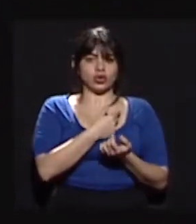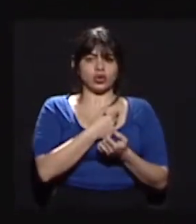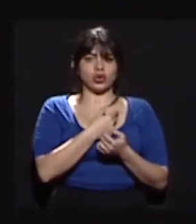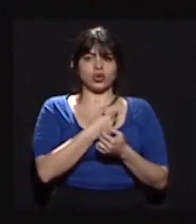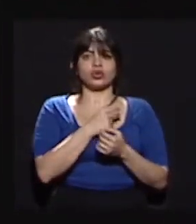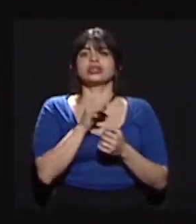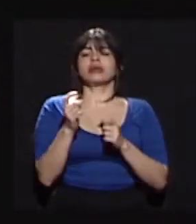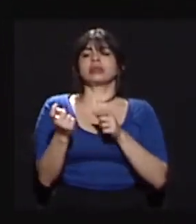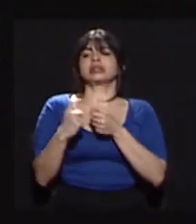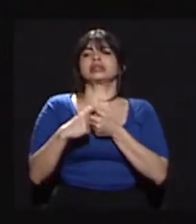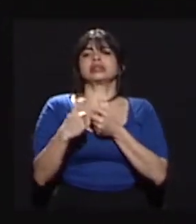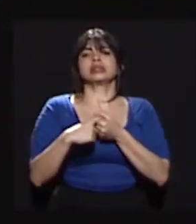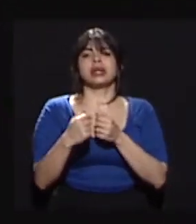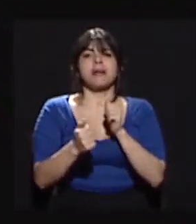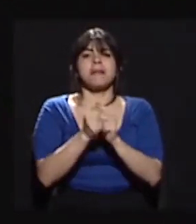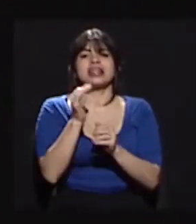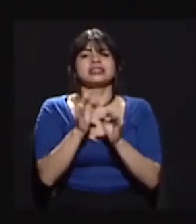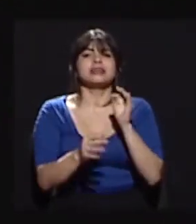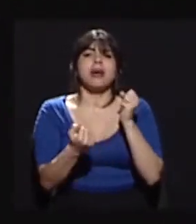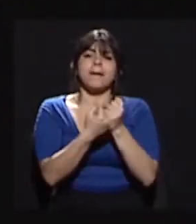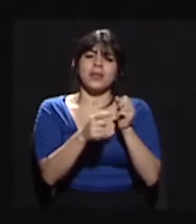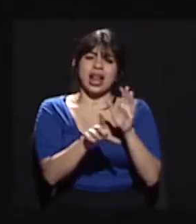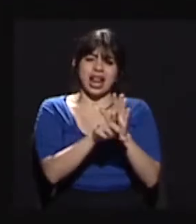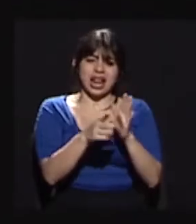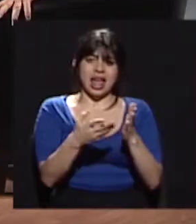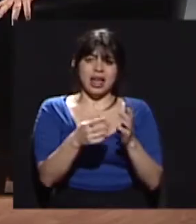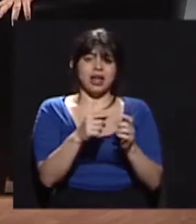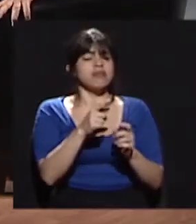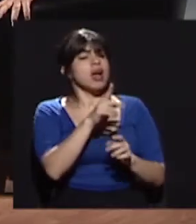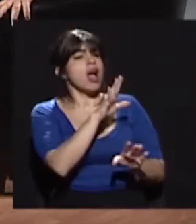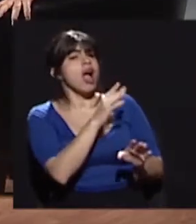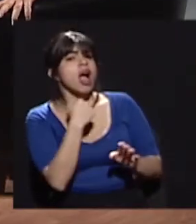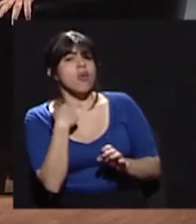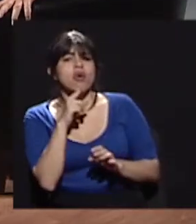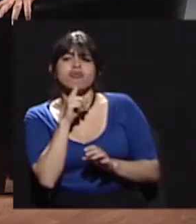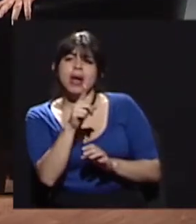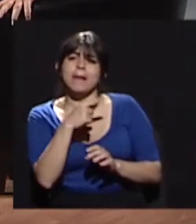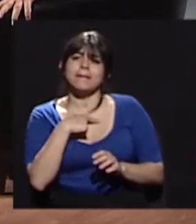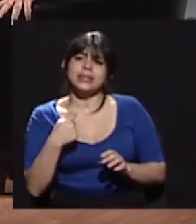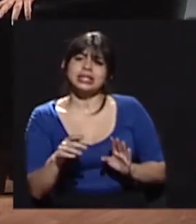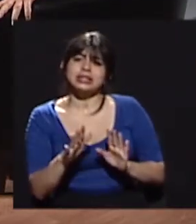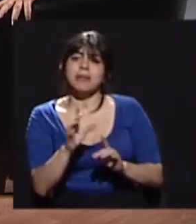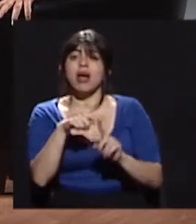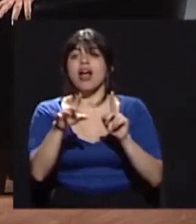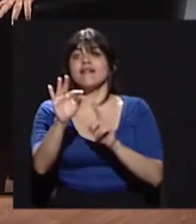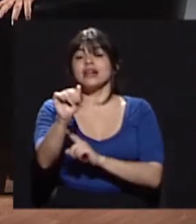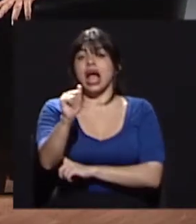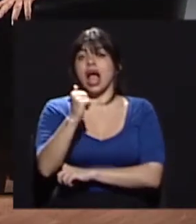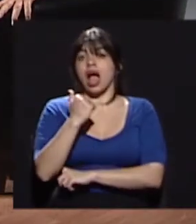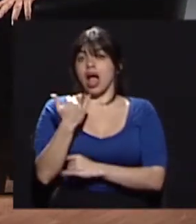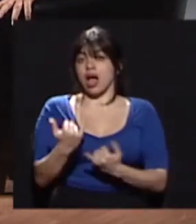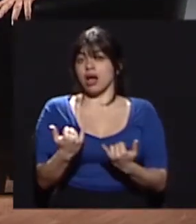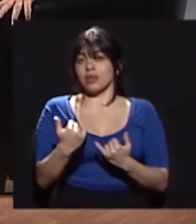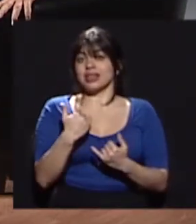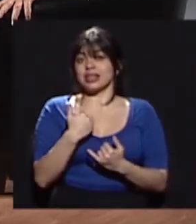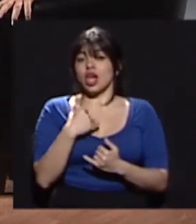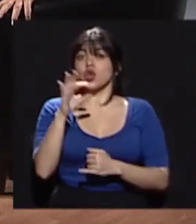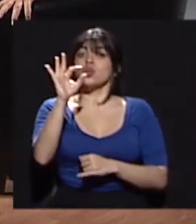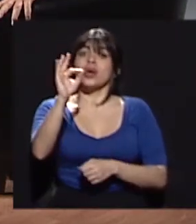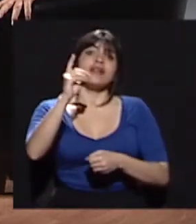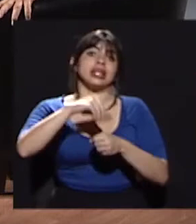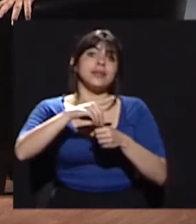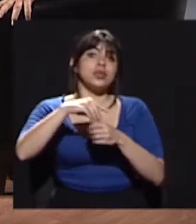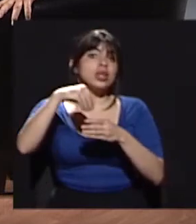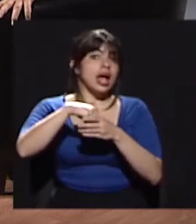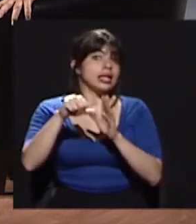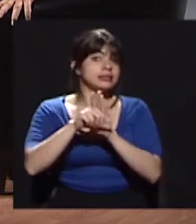suscribiendo más allá del apoyo a esta ley algo que pero hay una realidad presidente del ife el frente amplio tiene hoy 9 diputados en